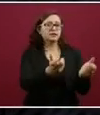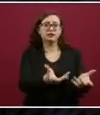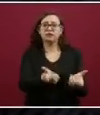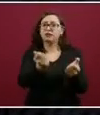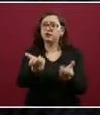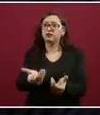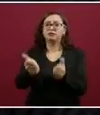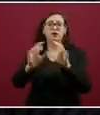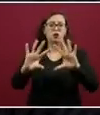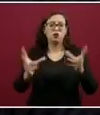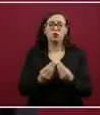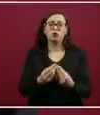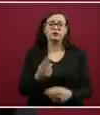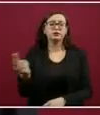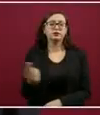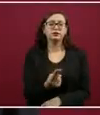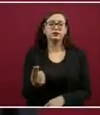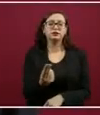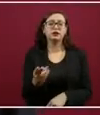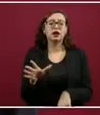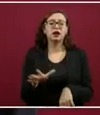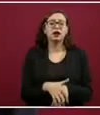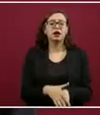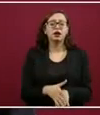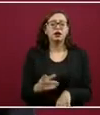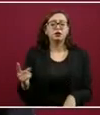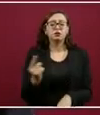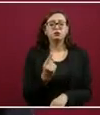porque son instituciones